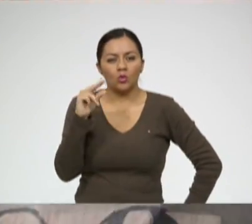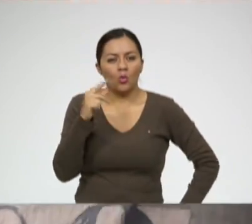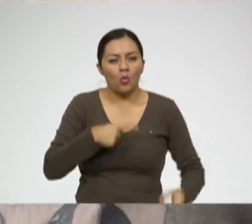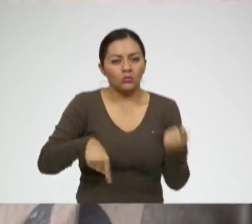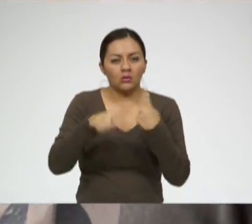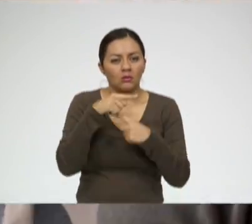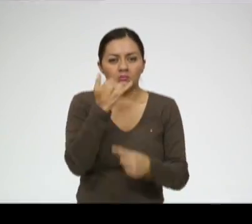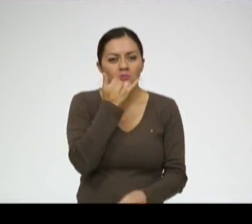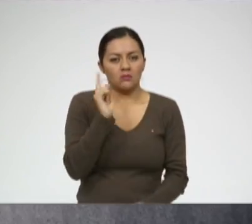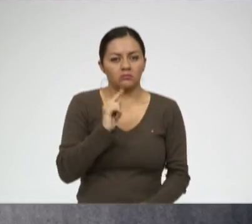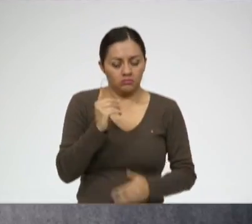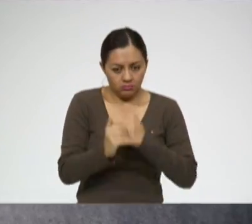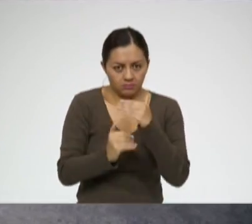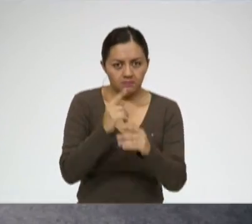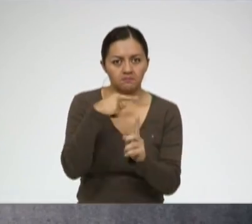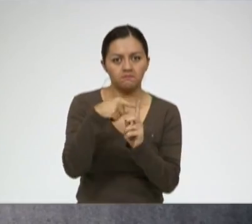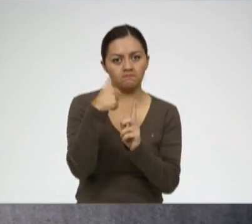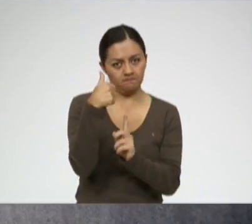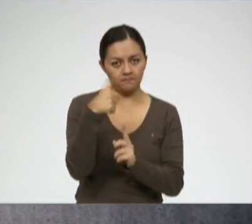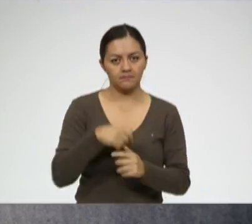a ser esa misma persona.